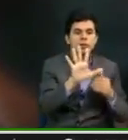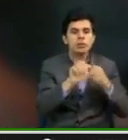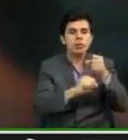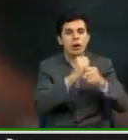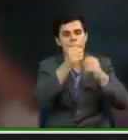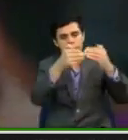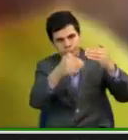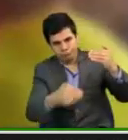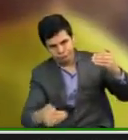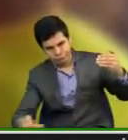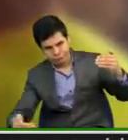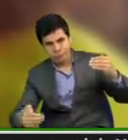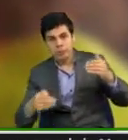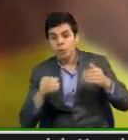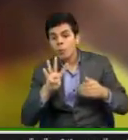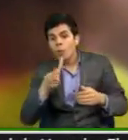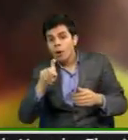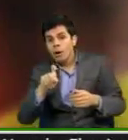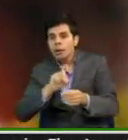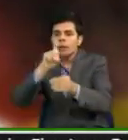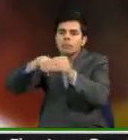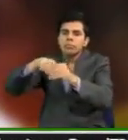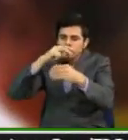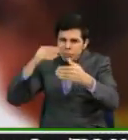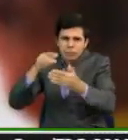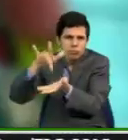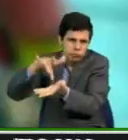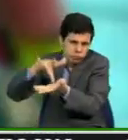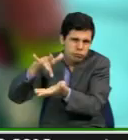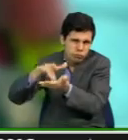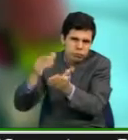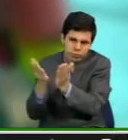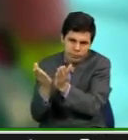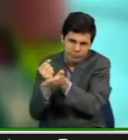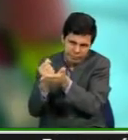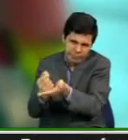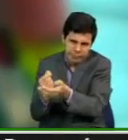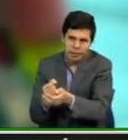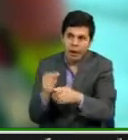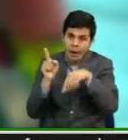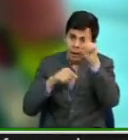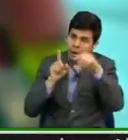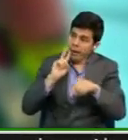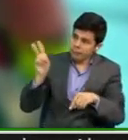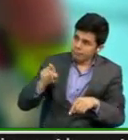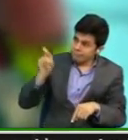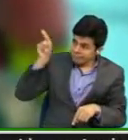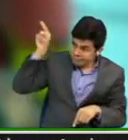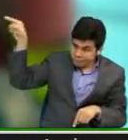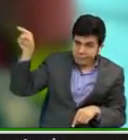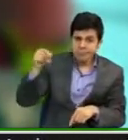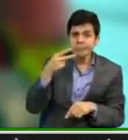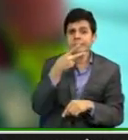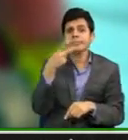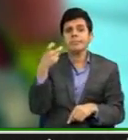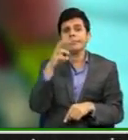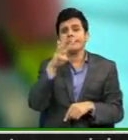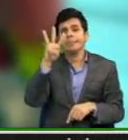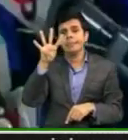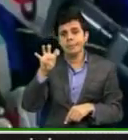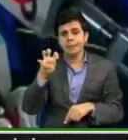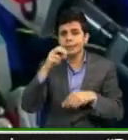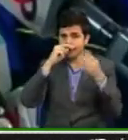años, 46 están en centros de desarrollo infantil y en Venezuela, sin sus padres colombianos, hay 299